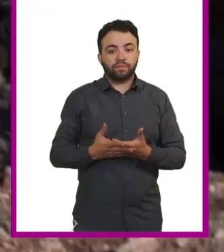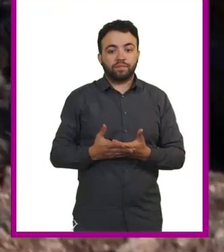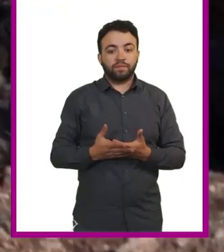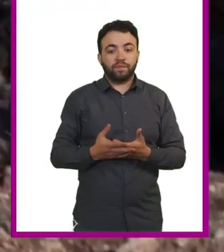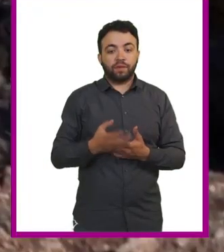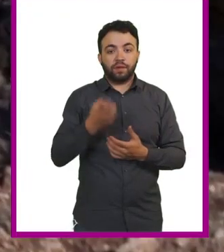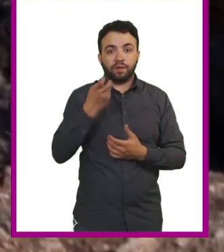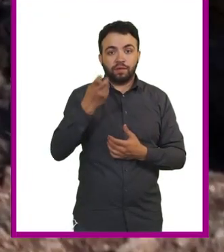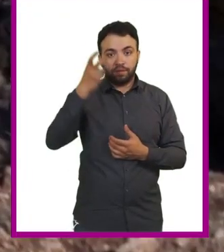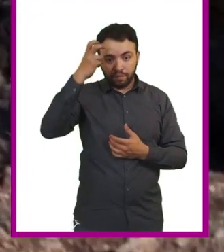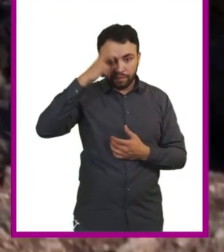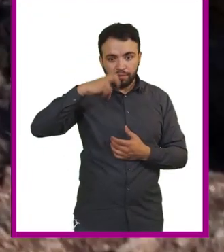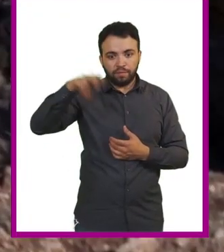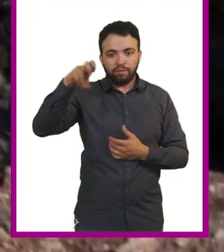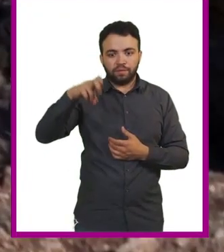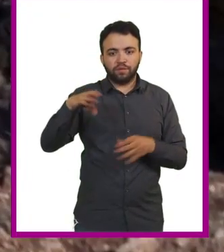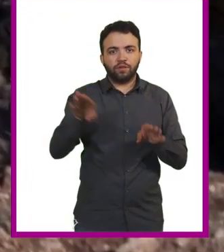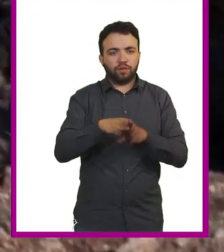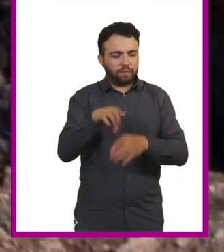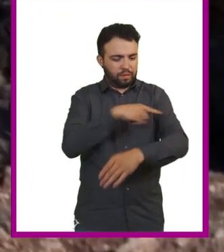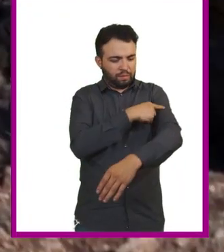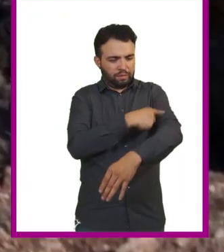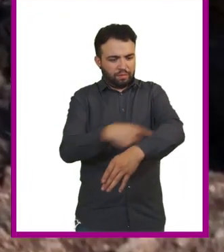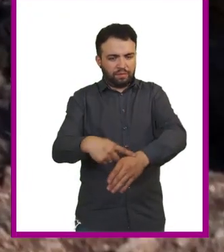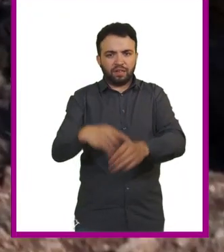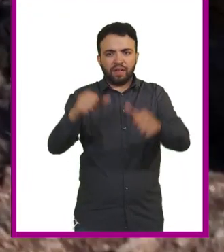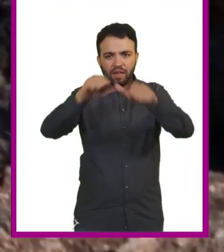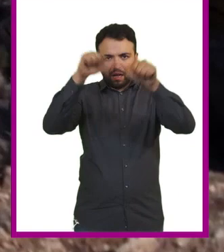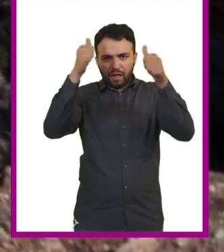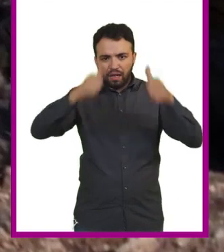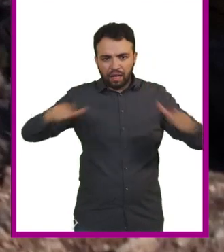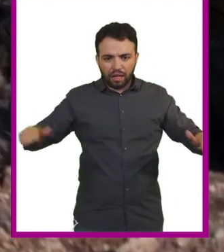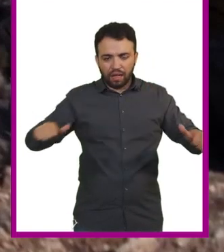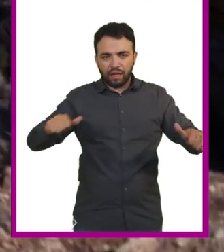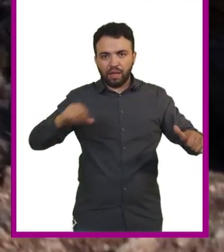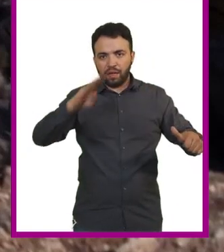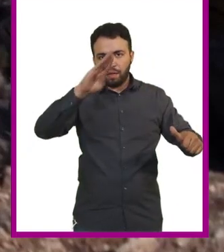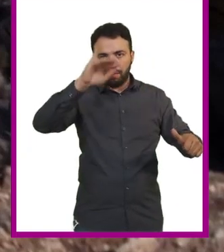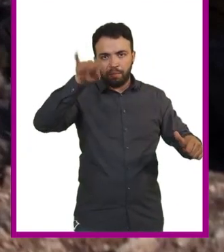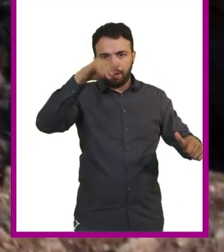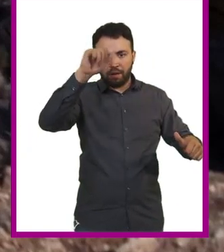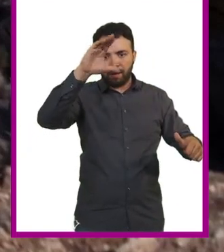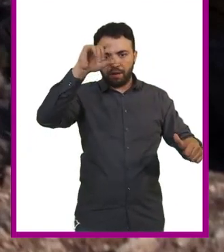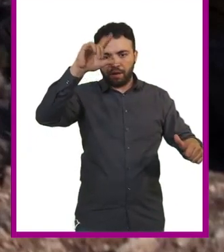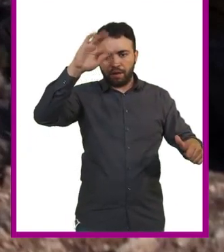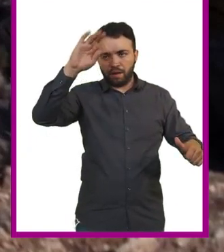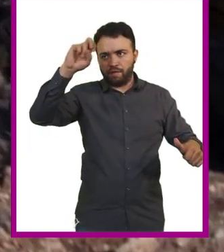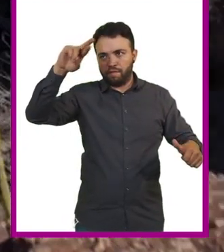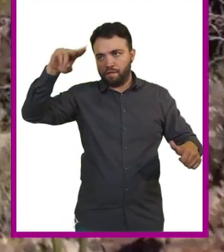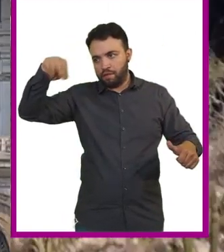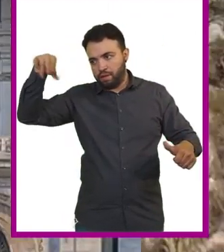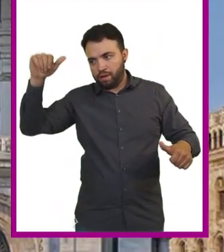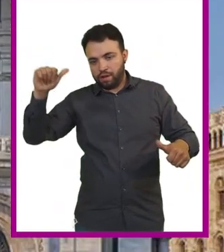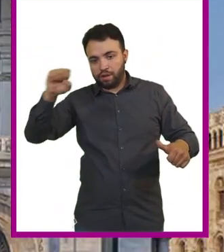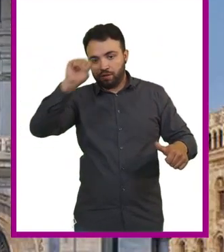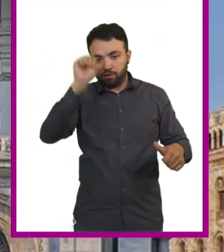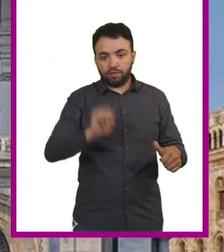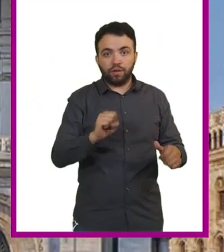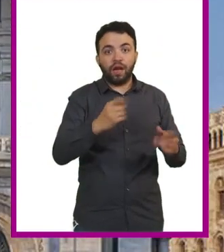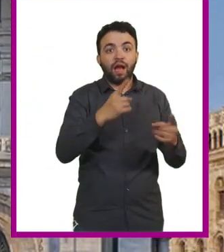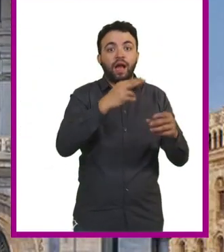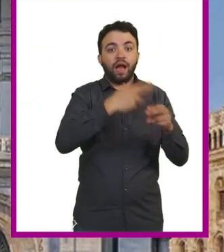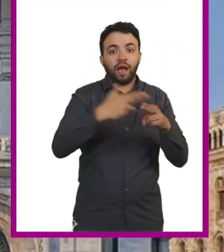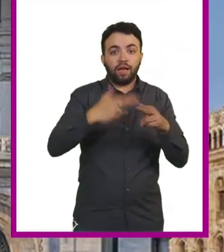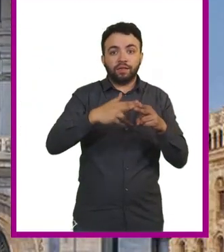Pues hagamos este viaje, tracemos esta línea artística de la Sierra de San Francisco en Baja California Sur hasta los murales del Palacio de